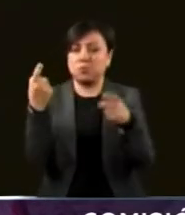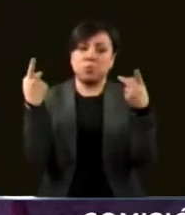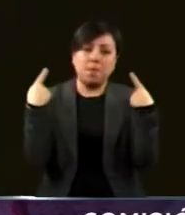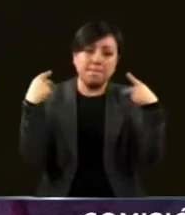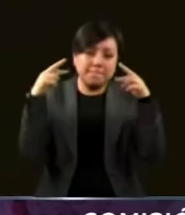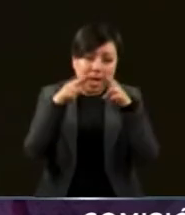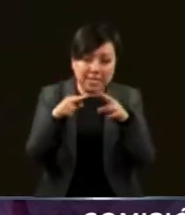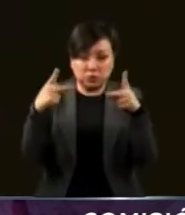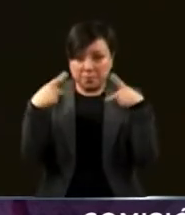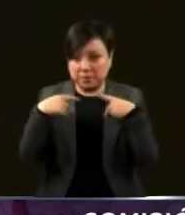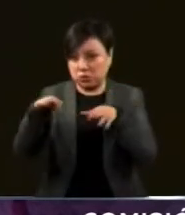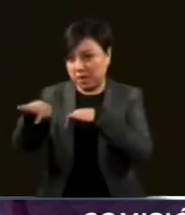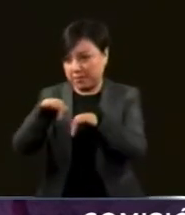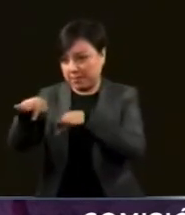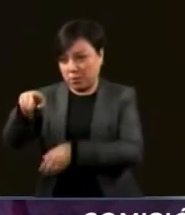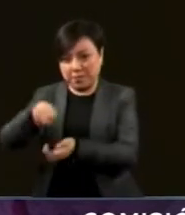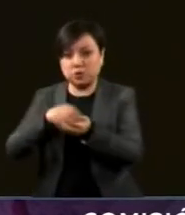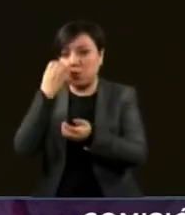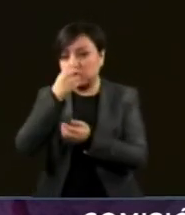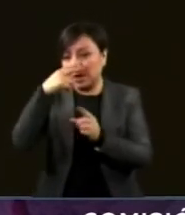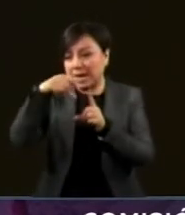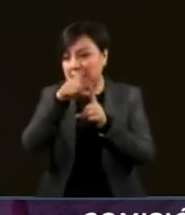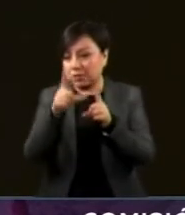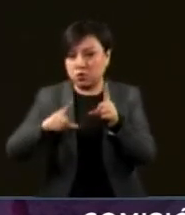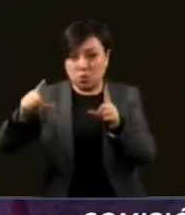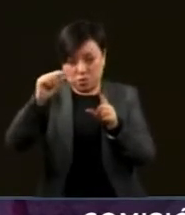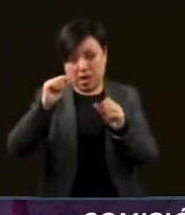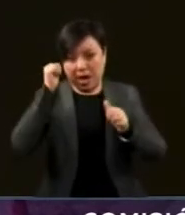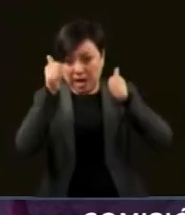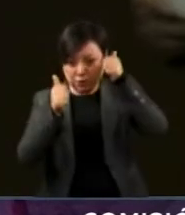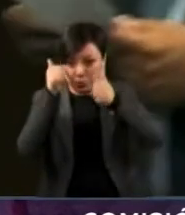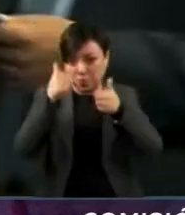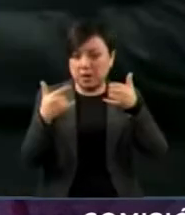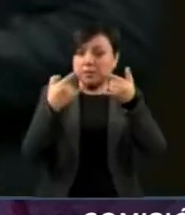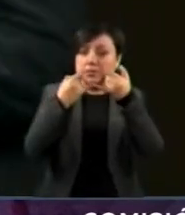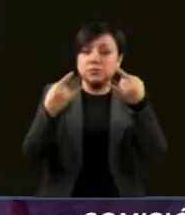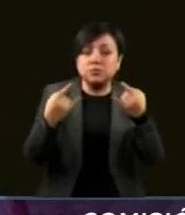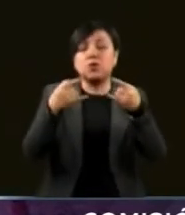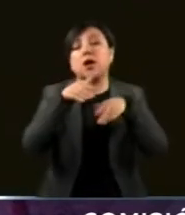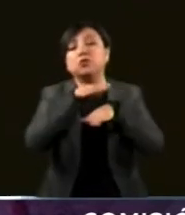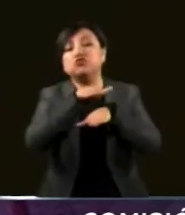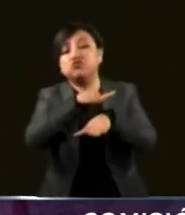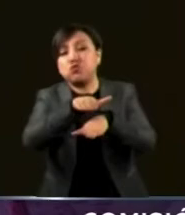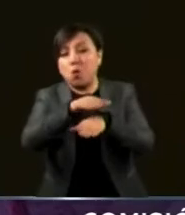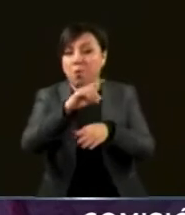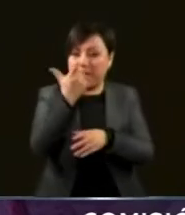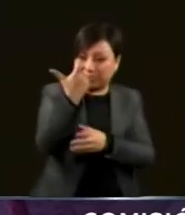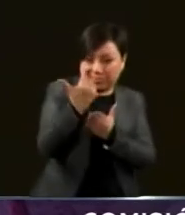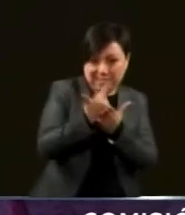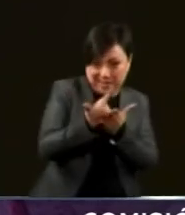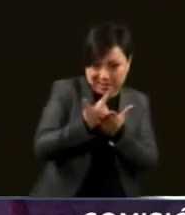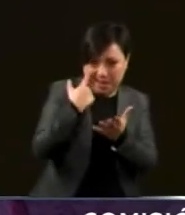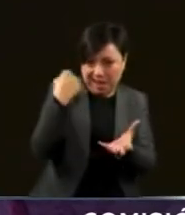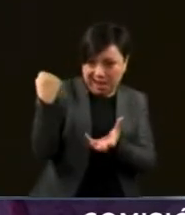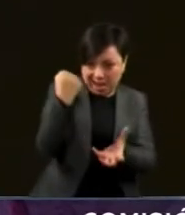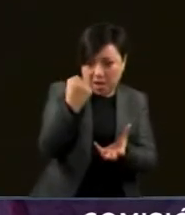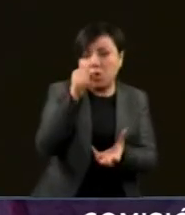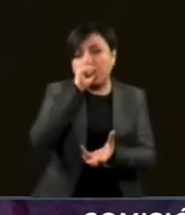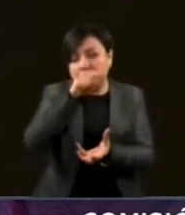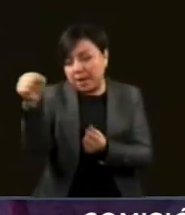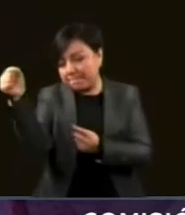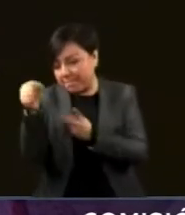Escuela Nacional de Antropología e Historia en materia presupuestal y de contratación laboral, así como